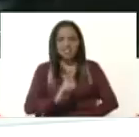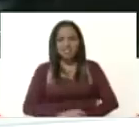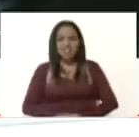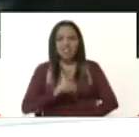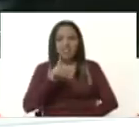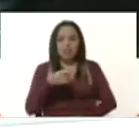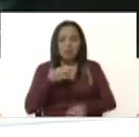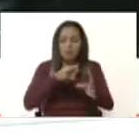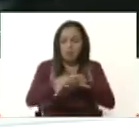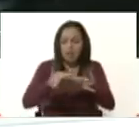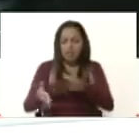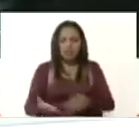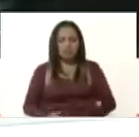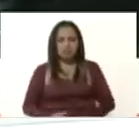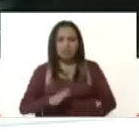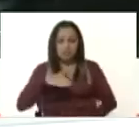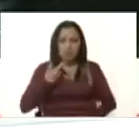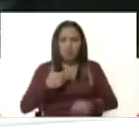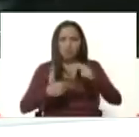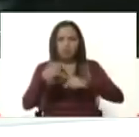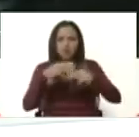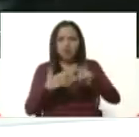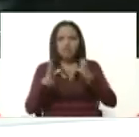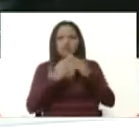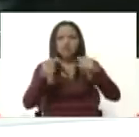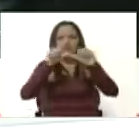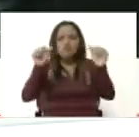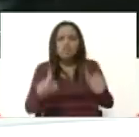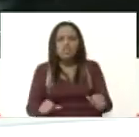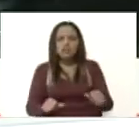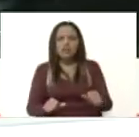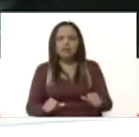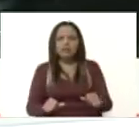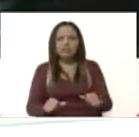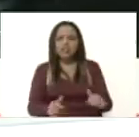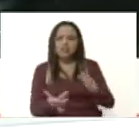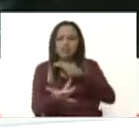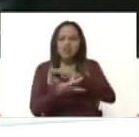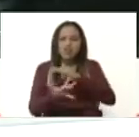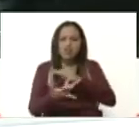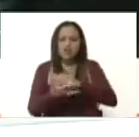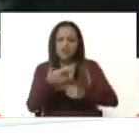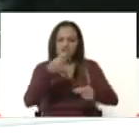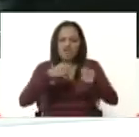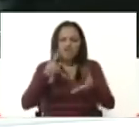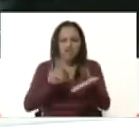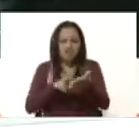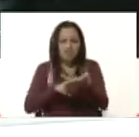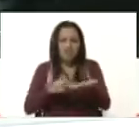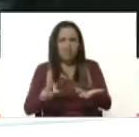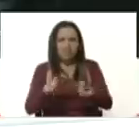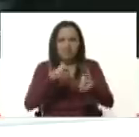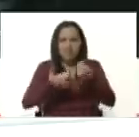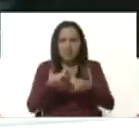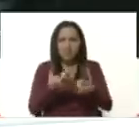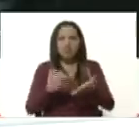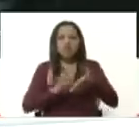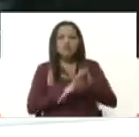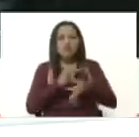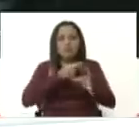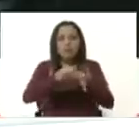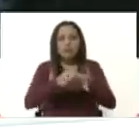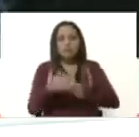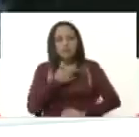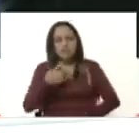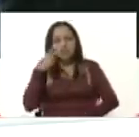Petro. Construir todo el ecosistema tecnológico, físico, monetario, financiero del Petro. Yo quiero que ustedes